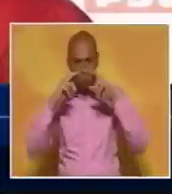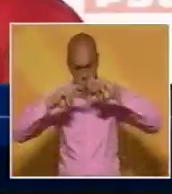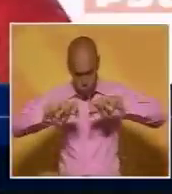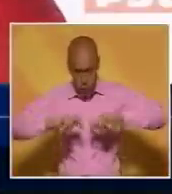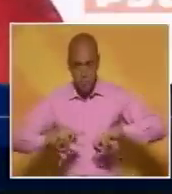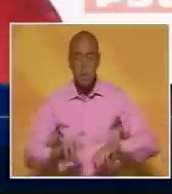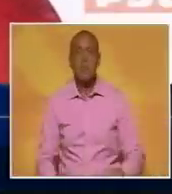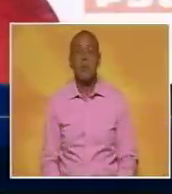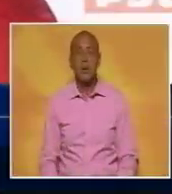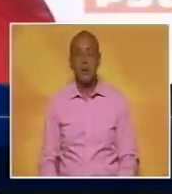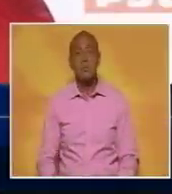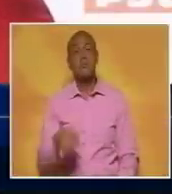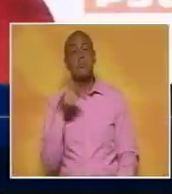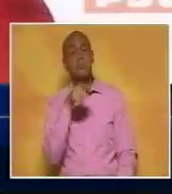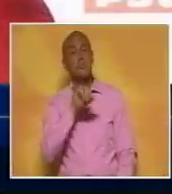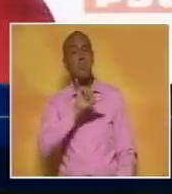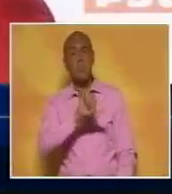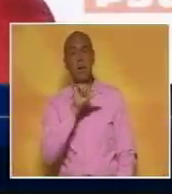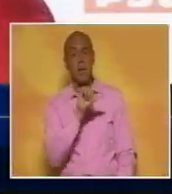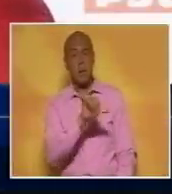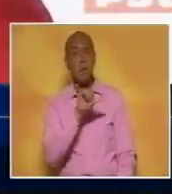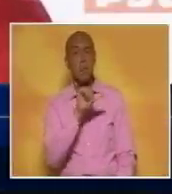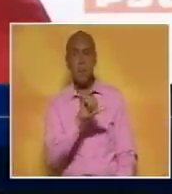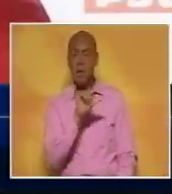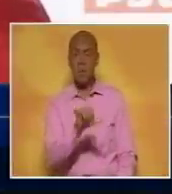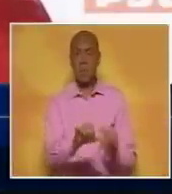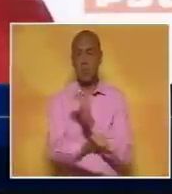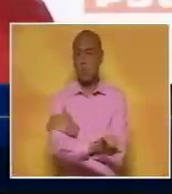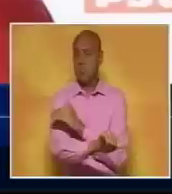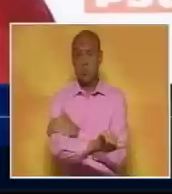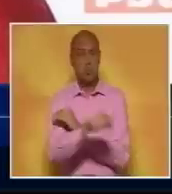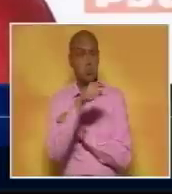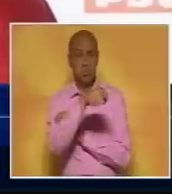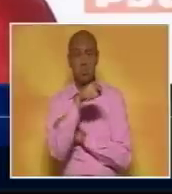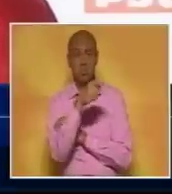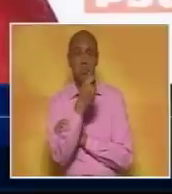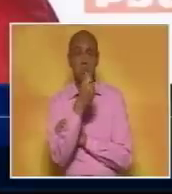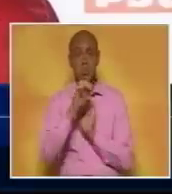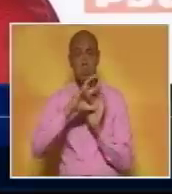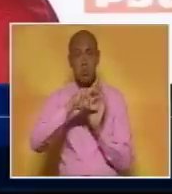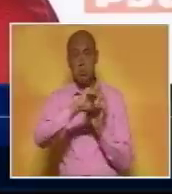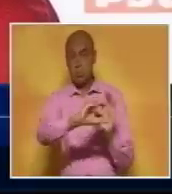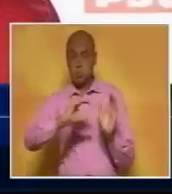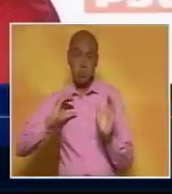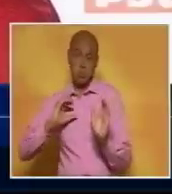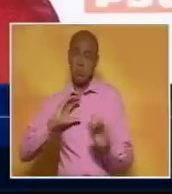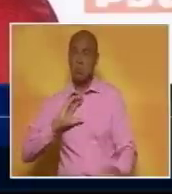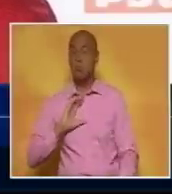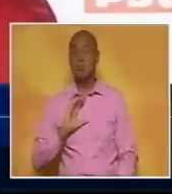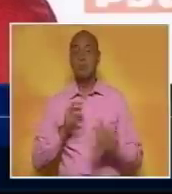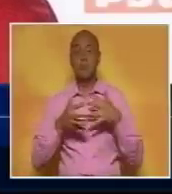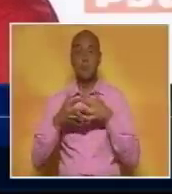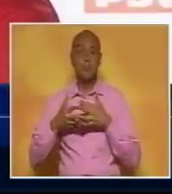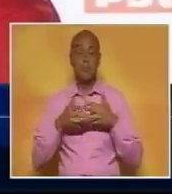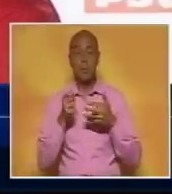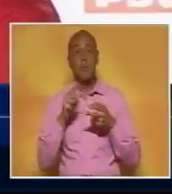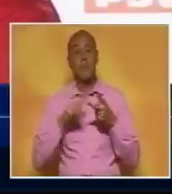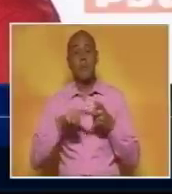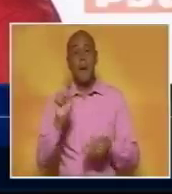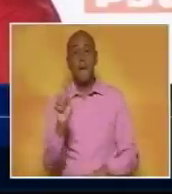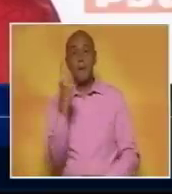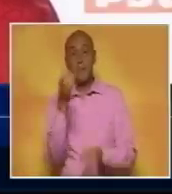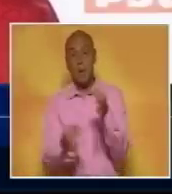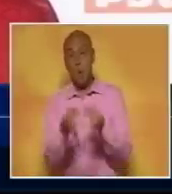se lo repartieron entre ellos, el sector de Voluntad Popular se queda con Citgo, y esto es así como lo estoy diciendo. El sector de Primera Justicia se queda